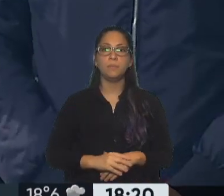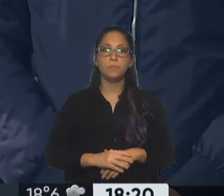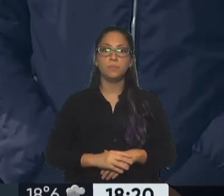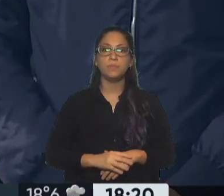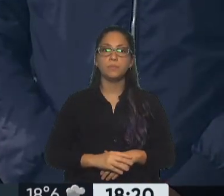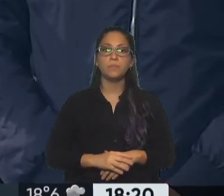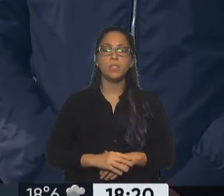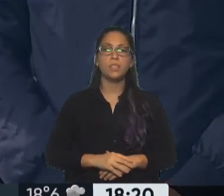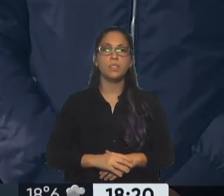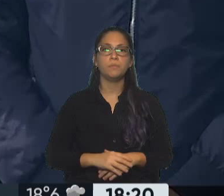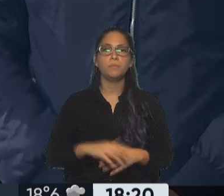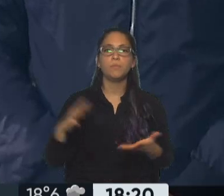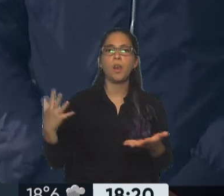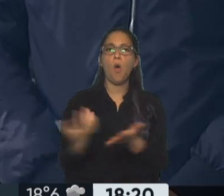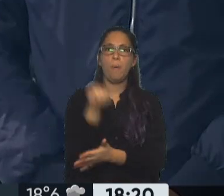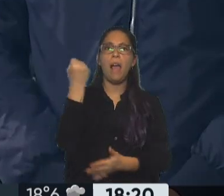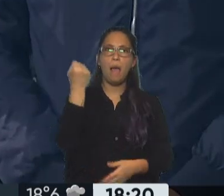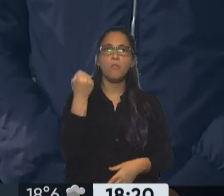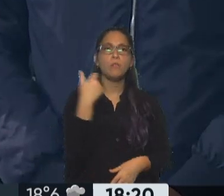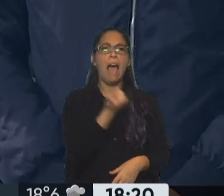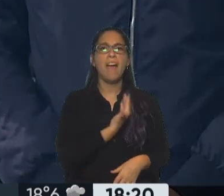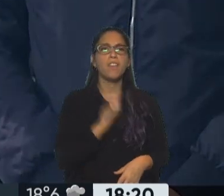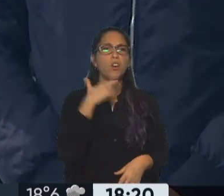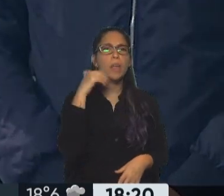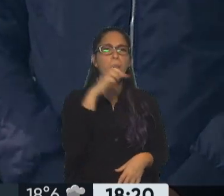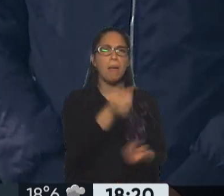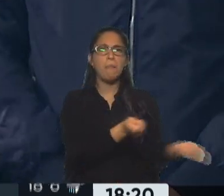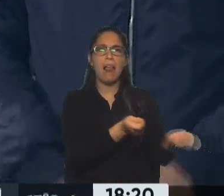recuperamos la administración de las AFJP.